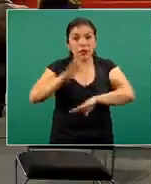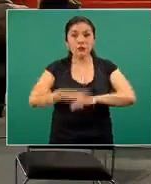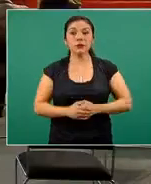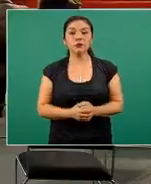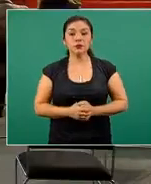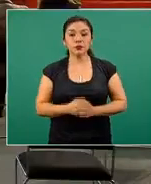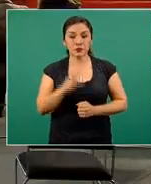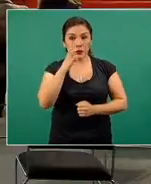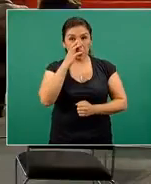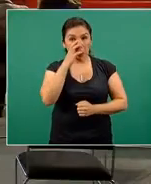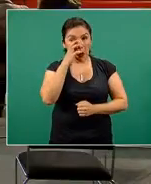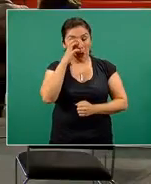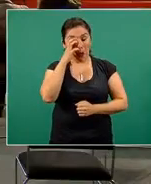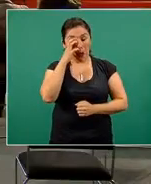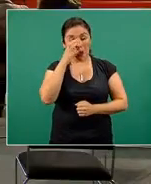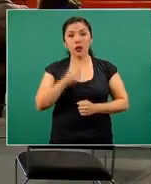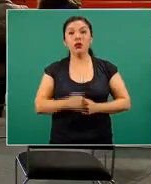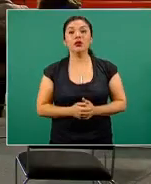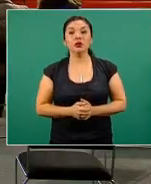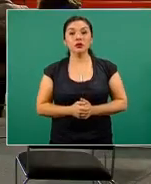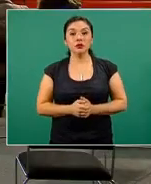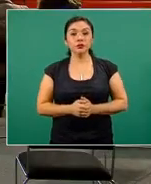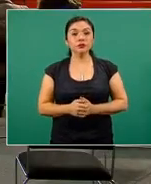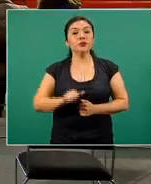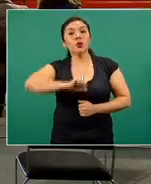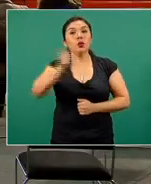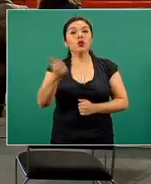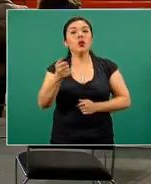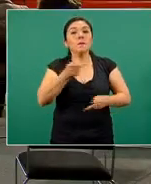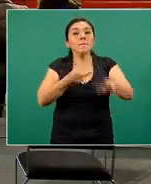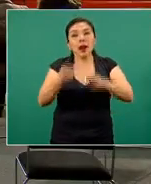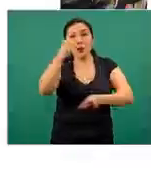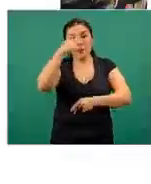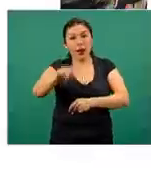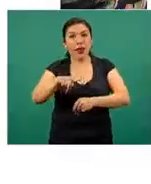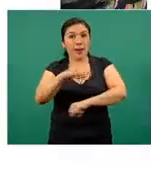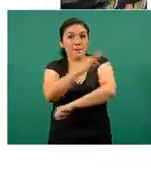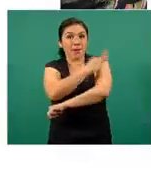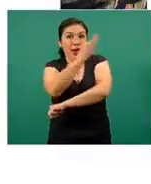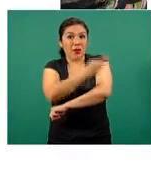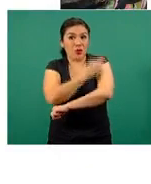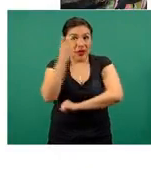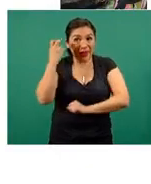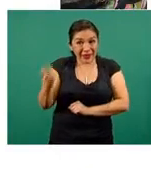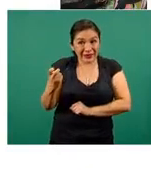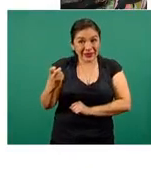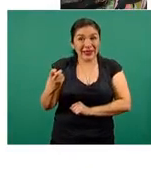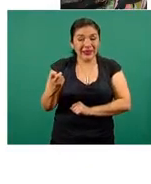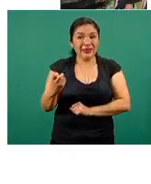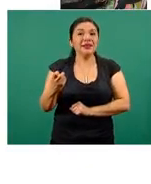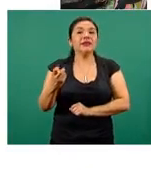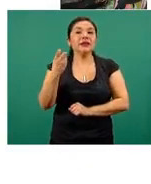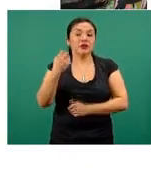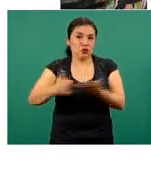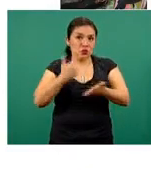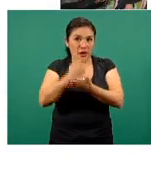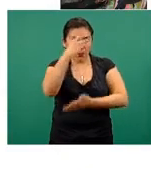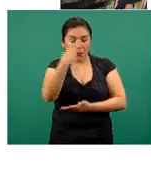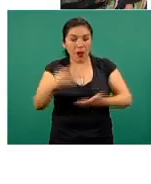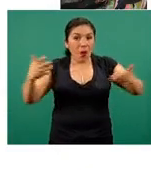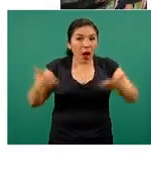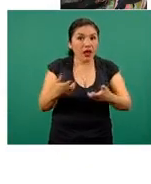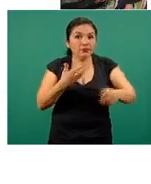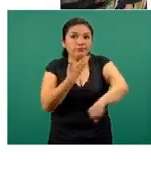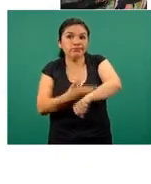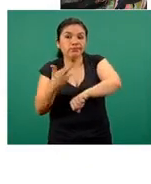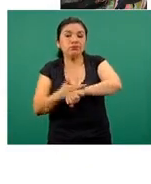para terminar, la última, el Plan Nacional de Vacunación, el modelo de la Ciudad de México. Bueno, lo